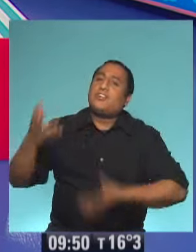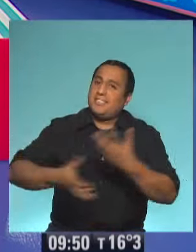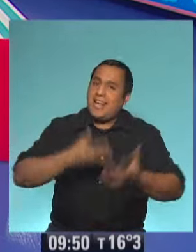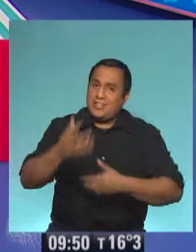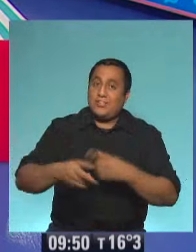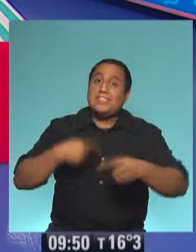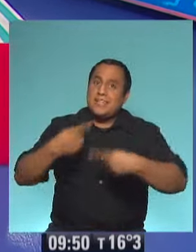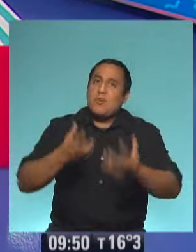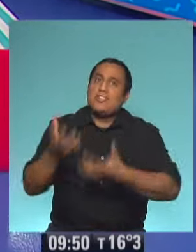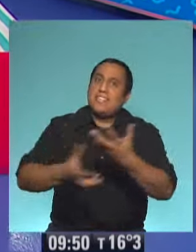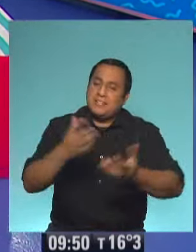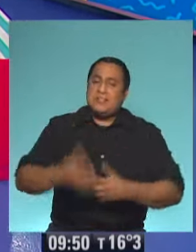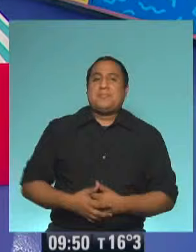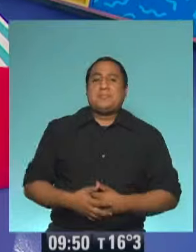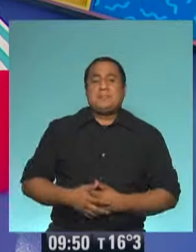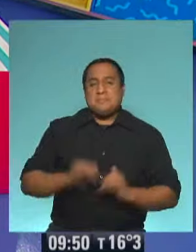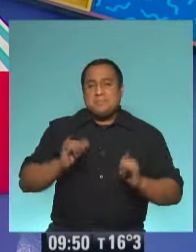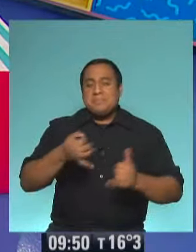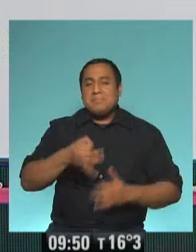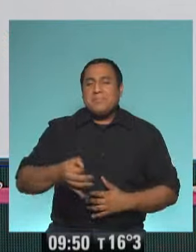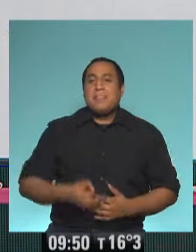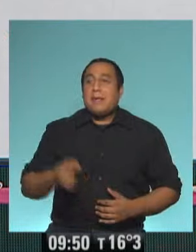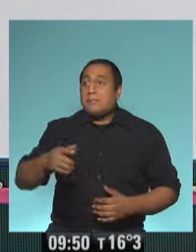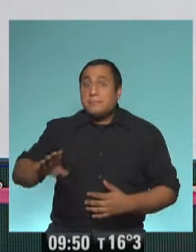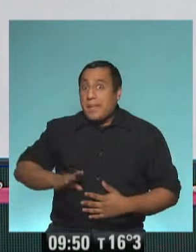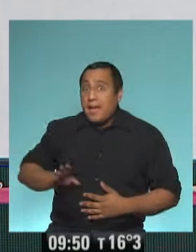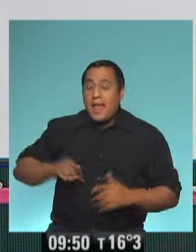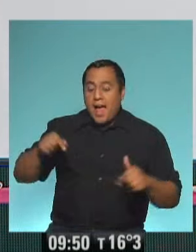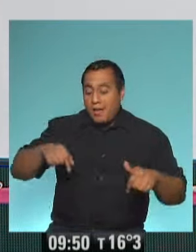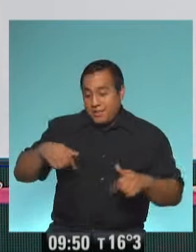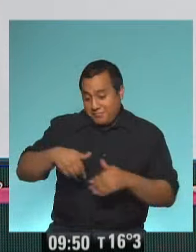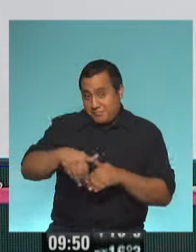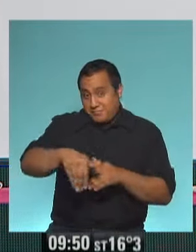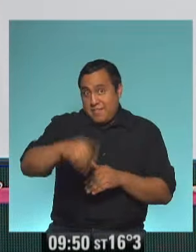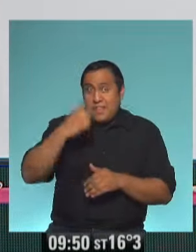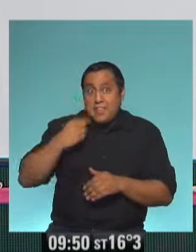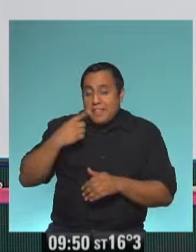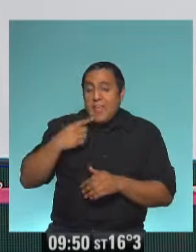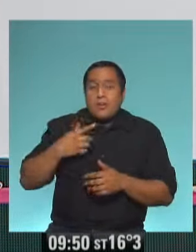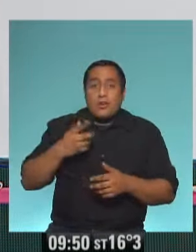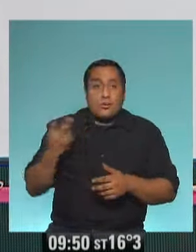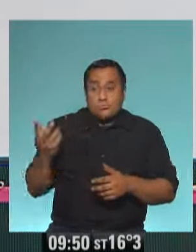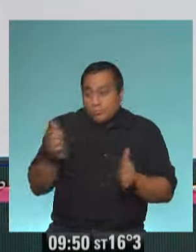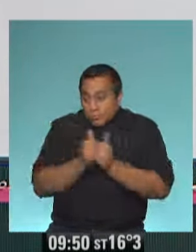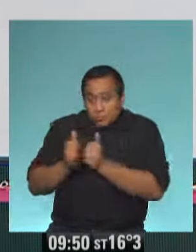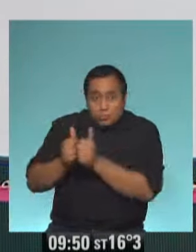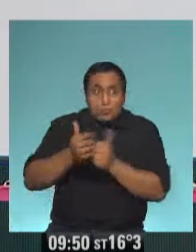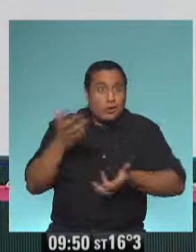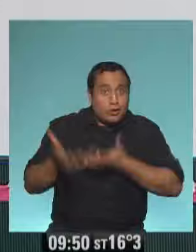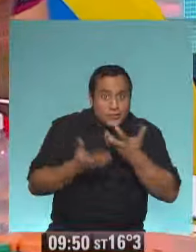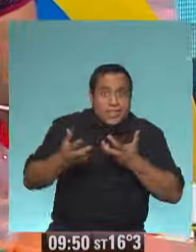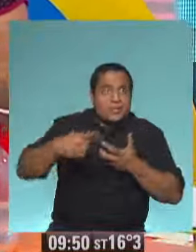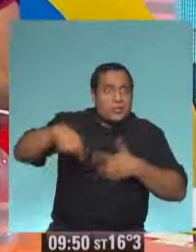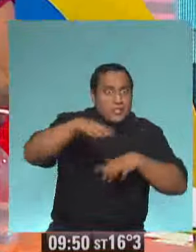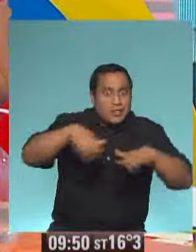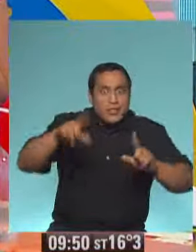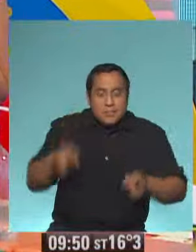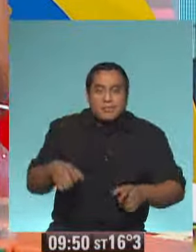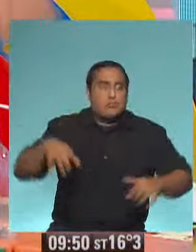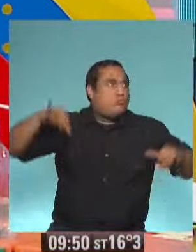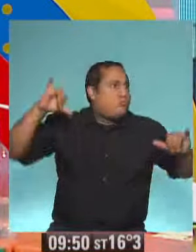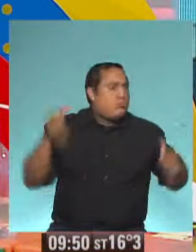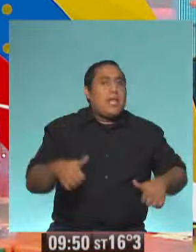bien. Hablando estamos de cocinar, cocineros. Sí, ¿tienen ganas de que en estos días cocinemos algo juntos y juntas y con los chicos y las chicas? Pero genial. Ya mismo